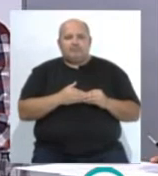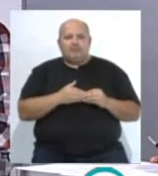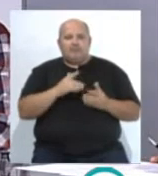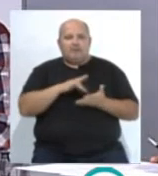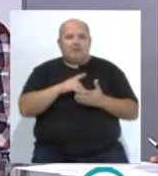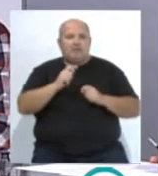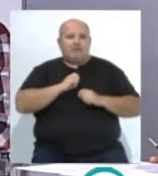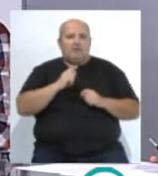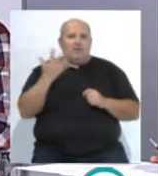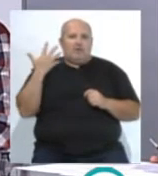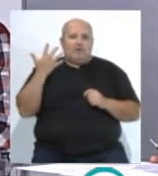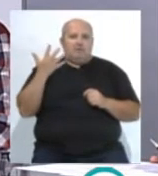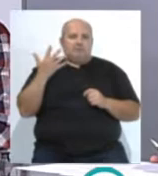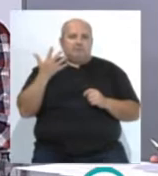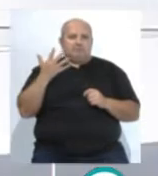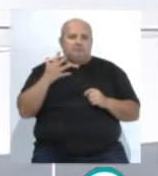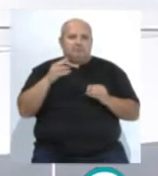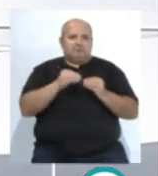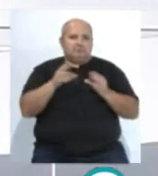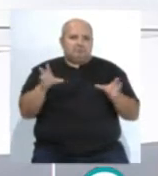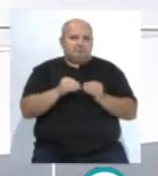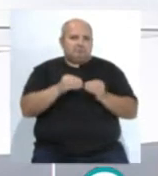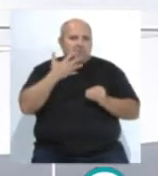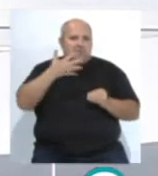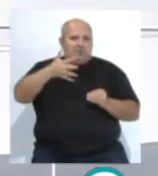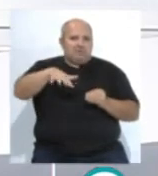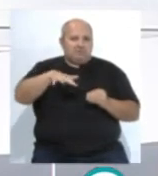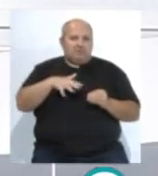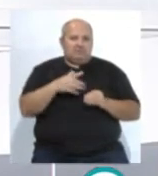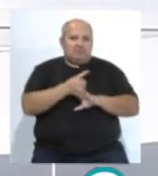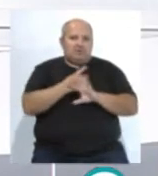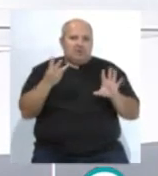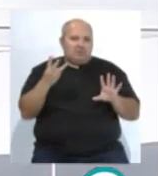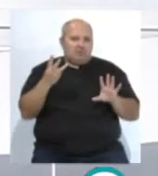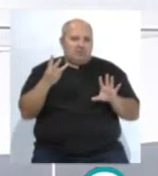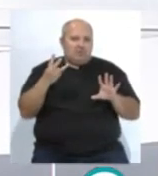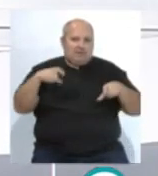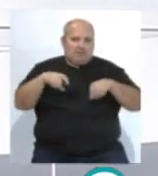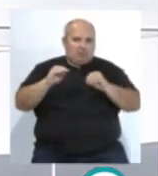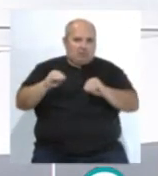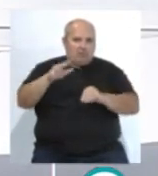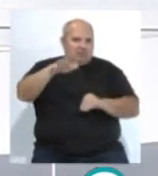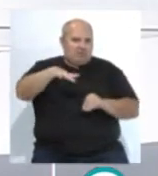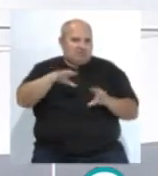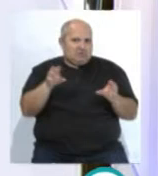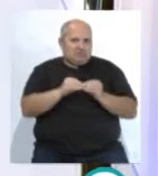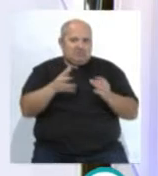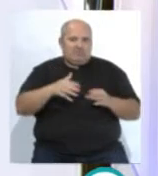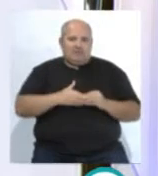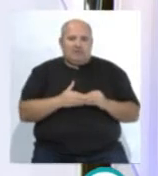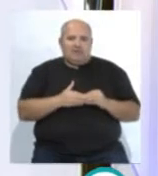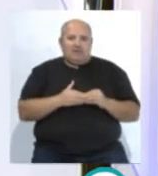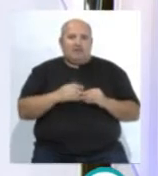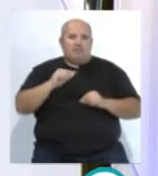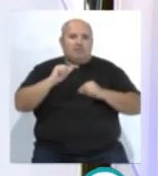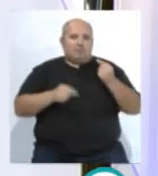partidos vienen hace unos 5 meses. Más o menos. Pero 18 partidos en casa. En casa, en casa. El presupuesto también te lo